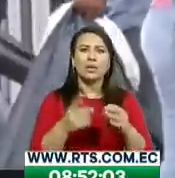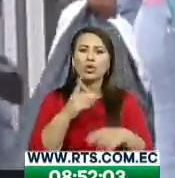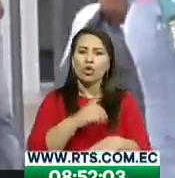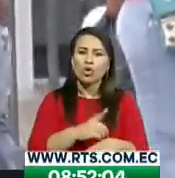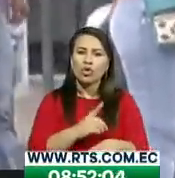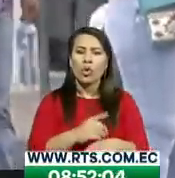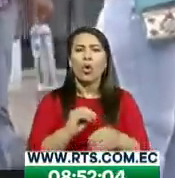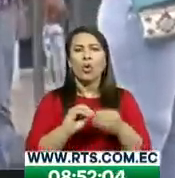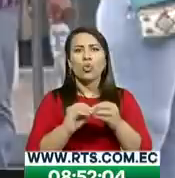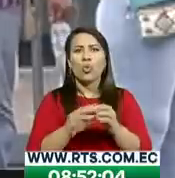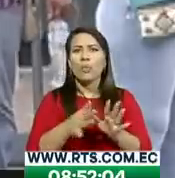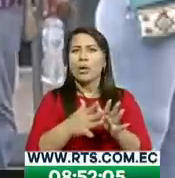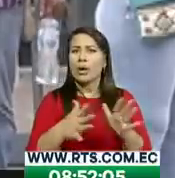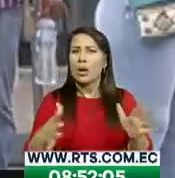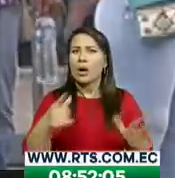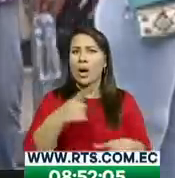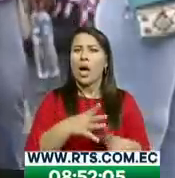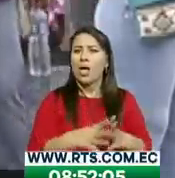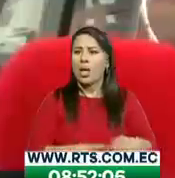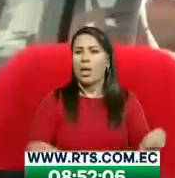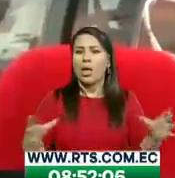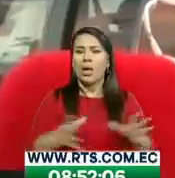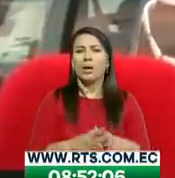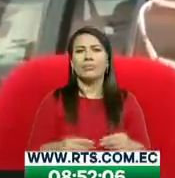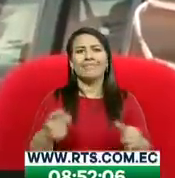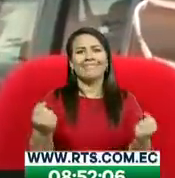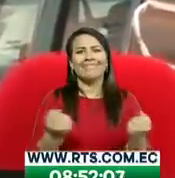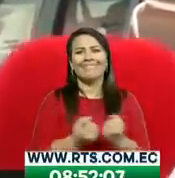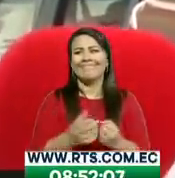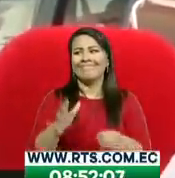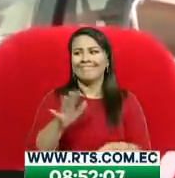este comerciante ofertaba sus productos.